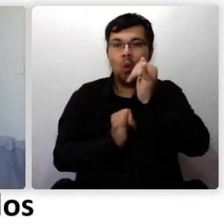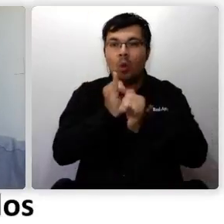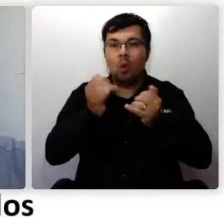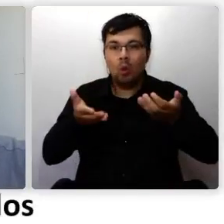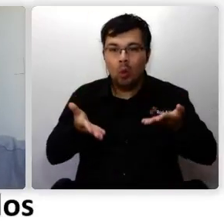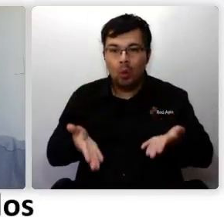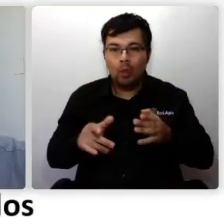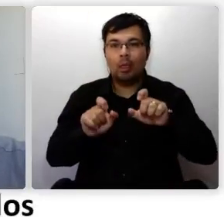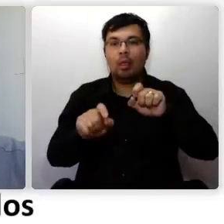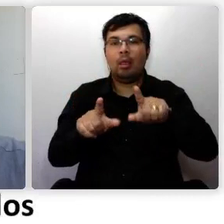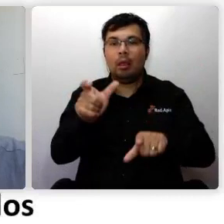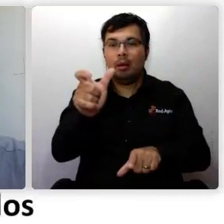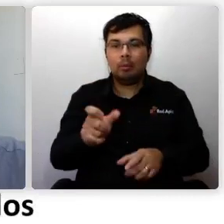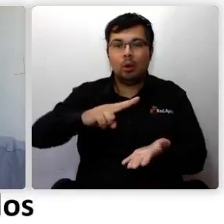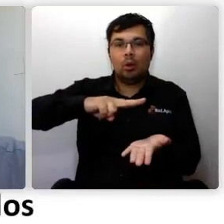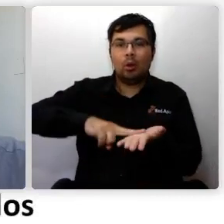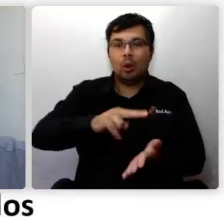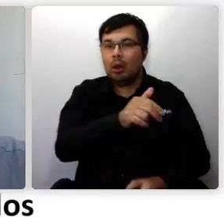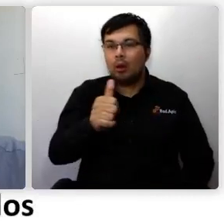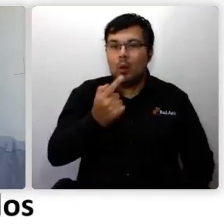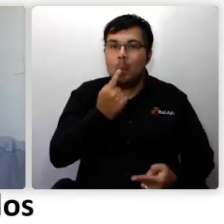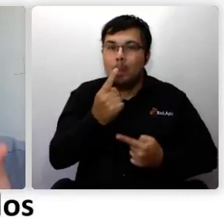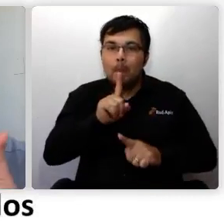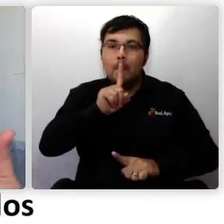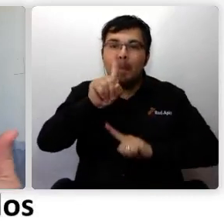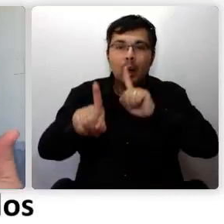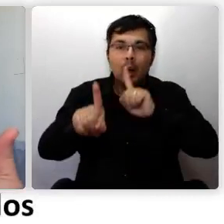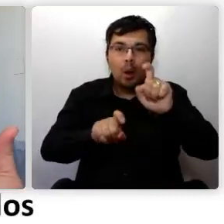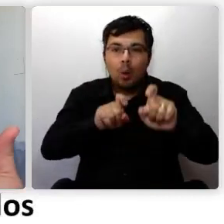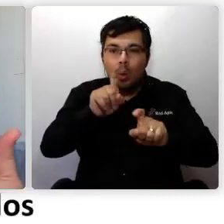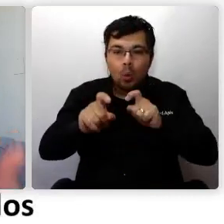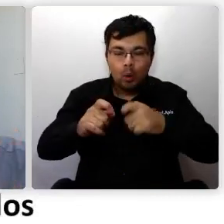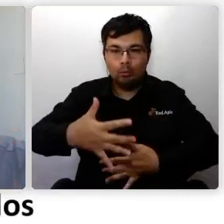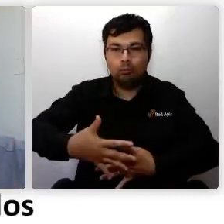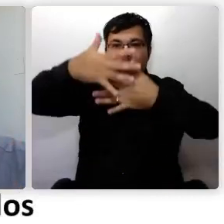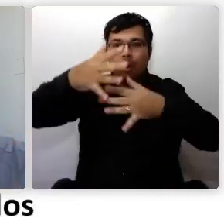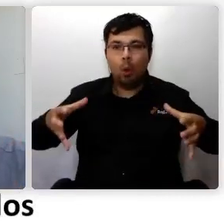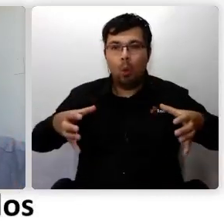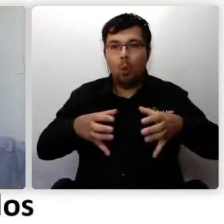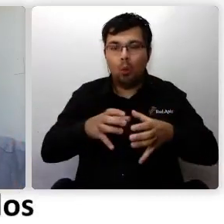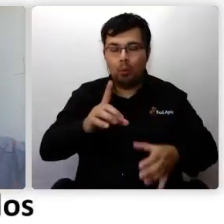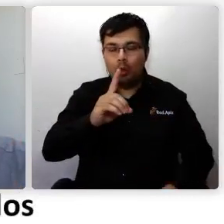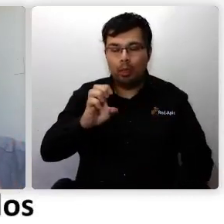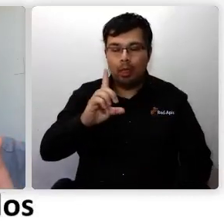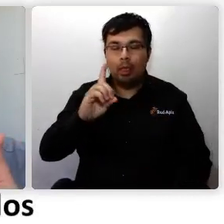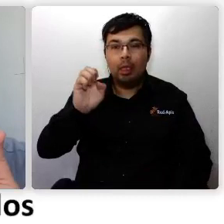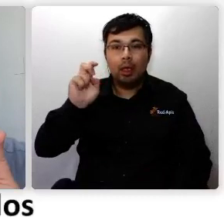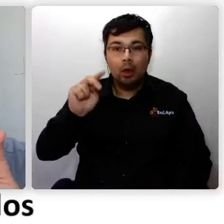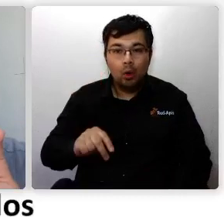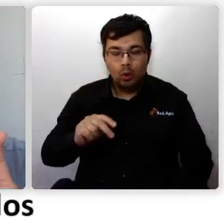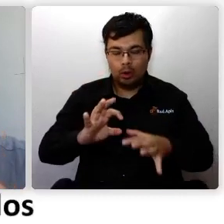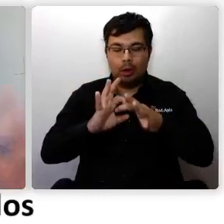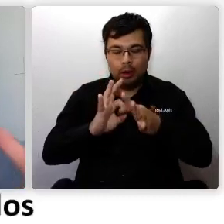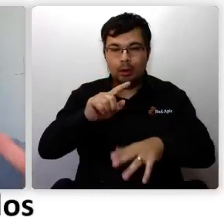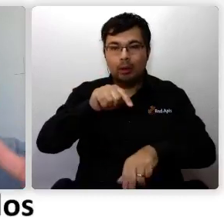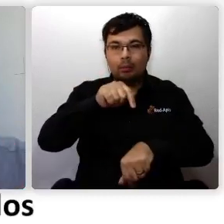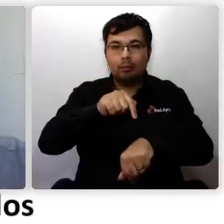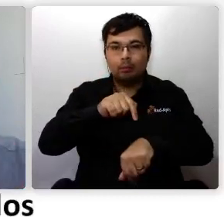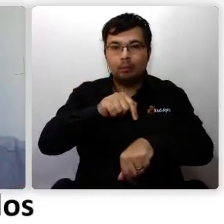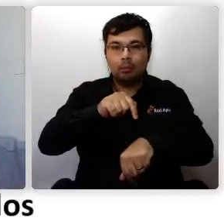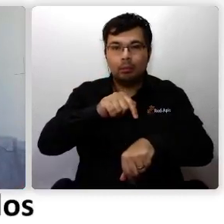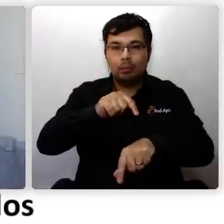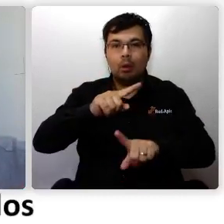Defensoría del Contribuyente. A todos los que han ido consultando a través del chat sus casos, y al equipo de DECON, gracias por la participación. El camino